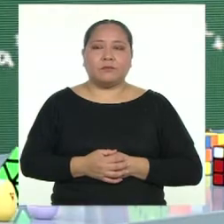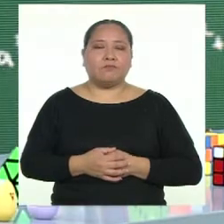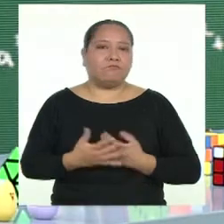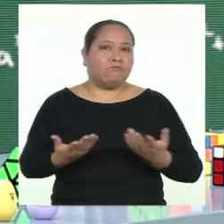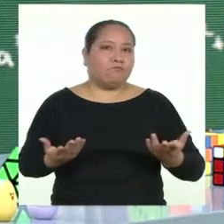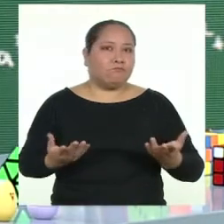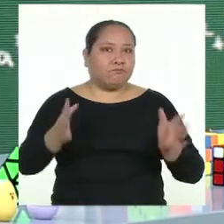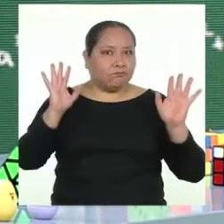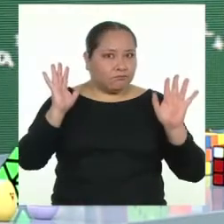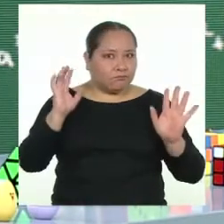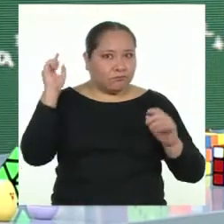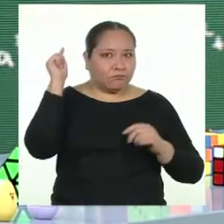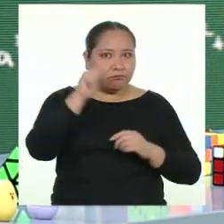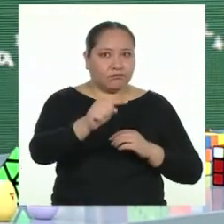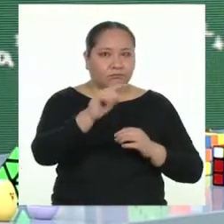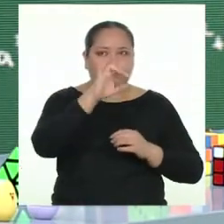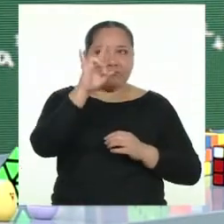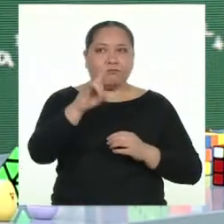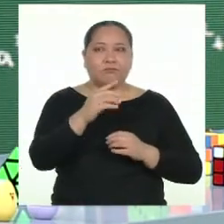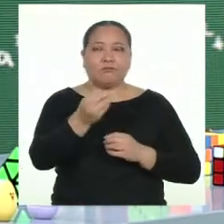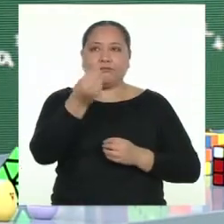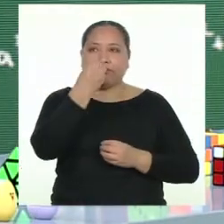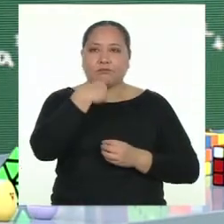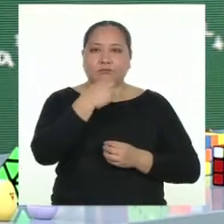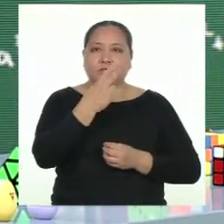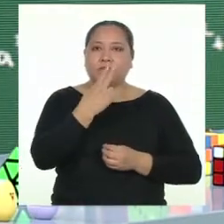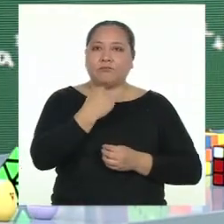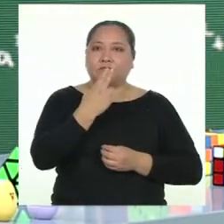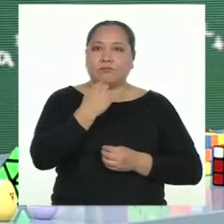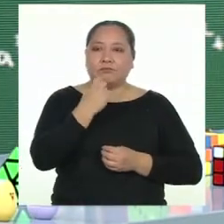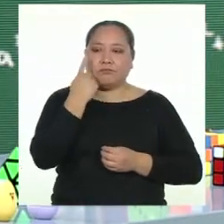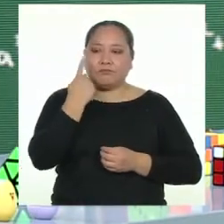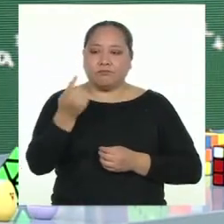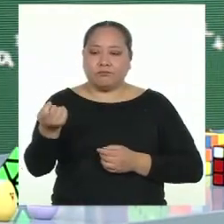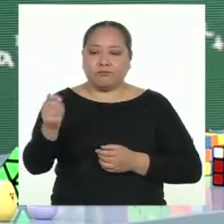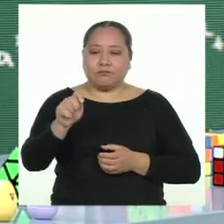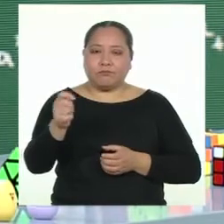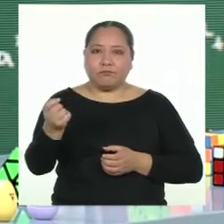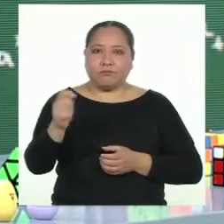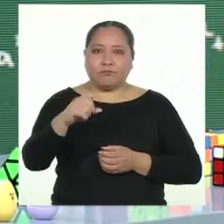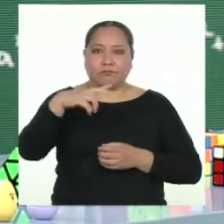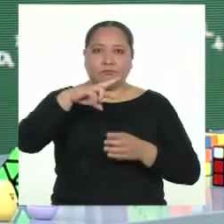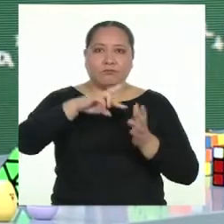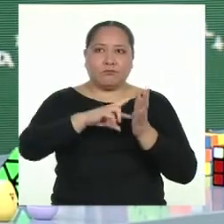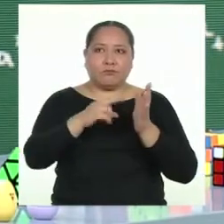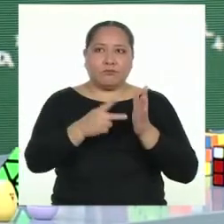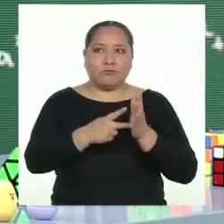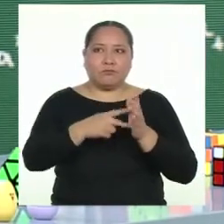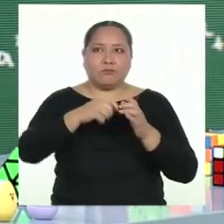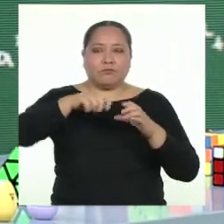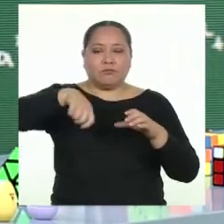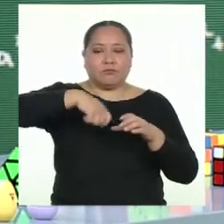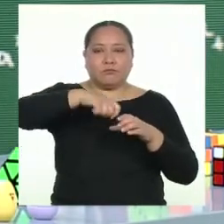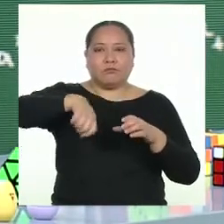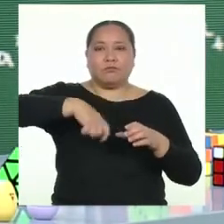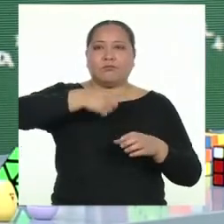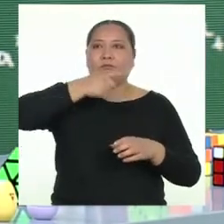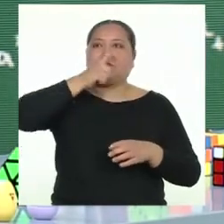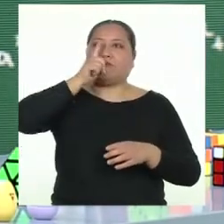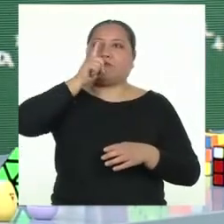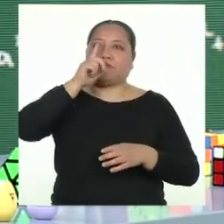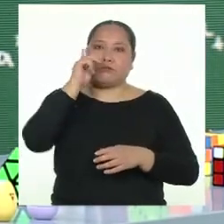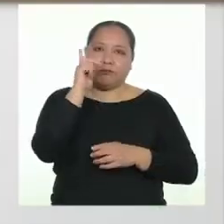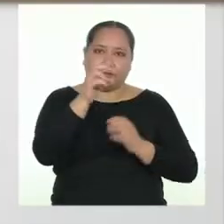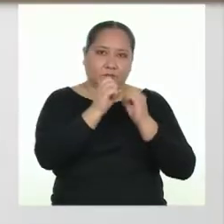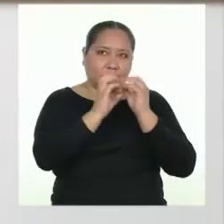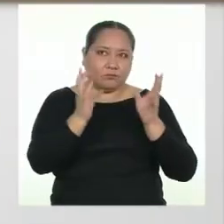Pero ojo, ese consumo de azúcar por cucharadita se refiere a que debemos diluir en cierta cantidad de agua para tomarla en el